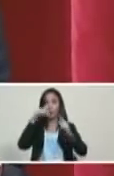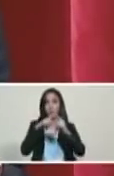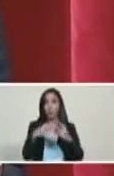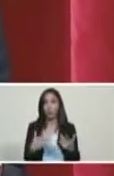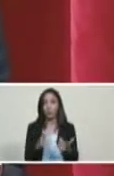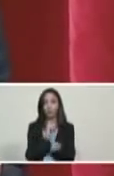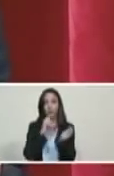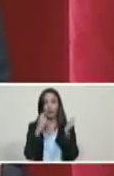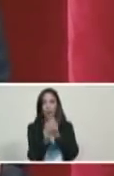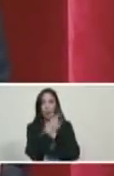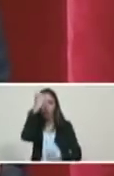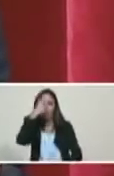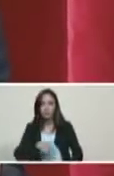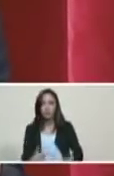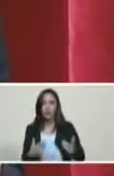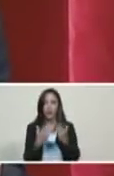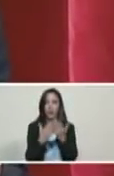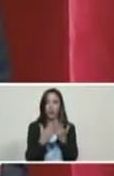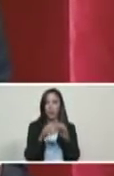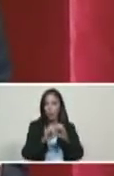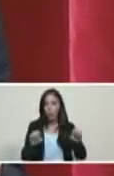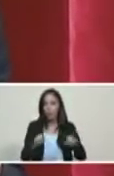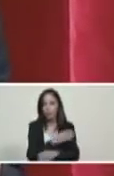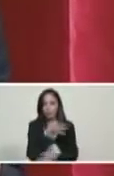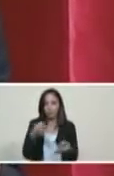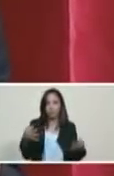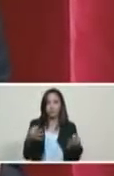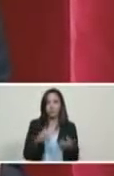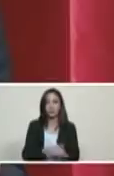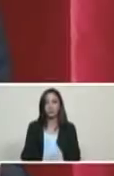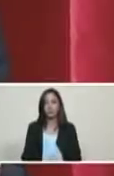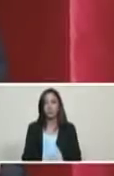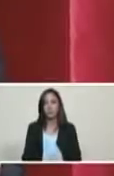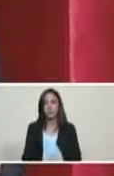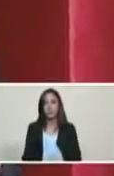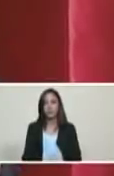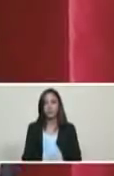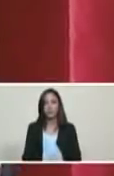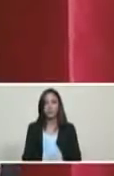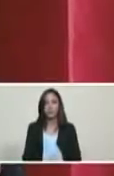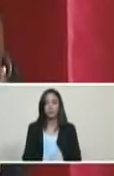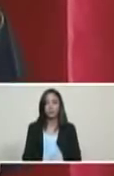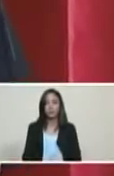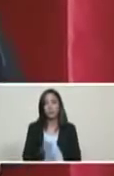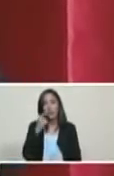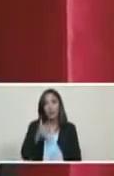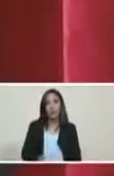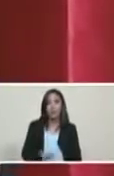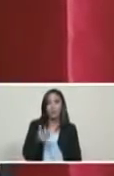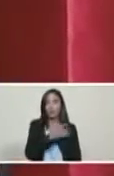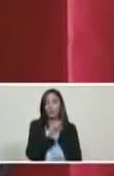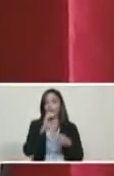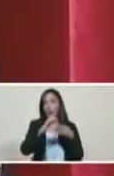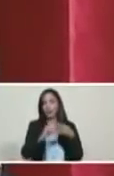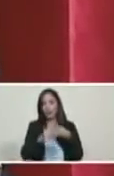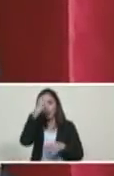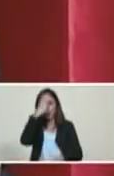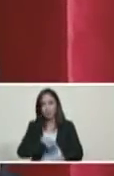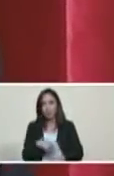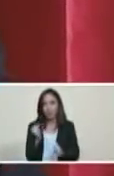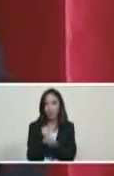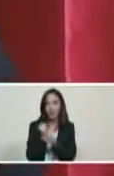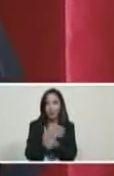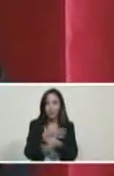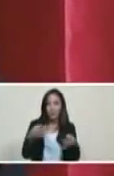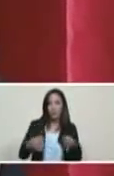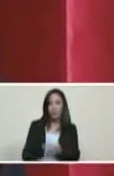transformar los procesos educativos con calidad y pertinencia. La pertinencia es un componente que caracteriza la calidad.